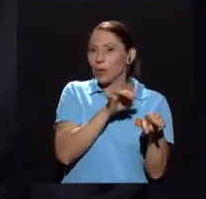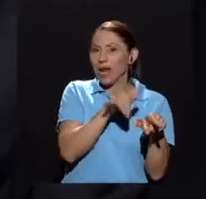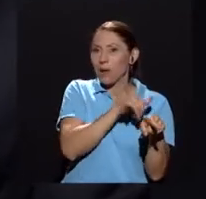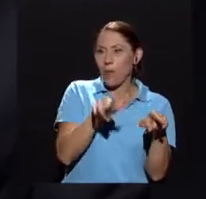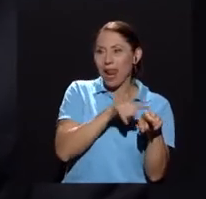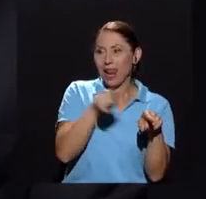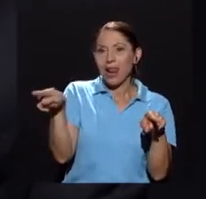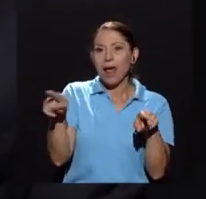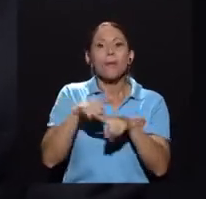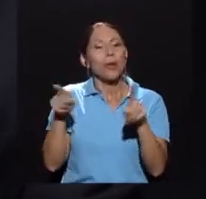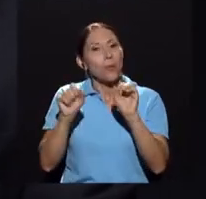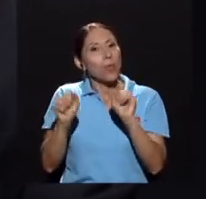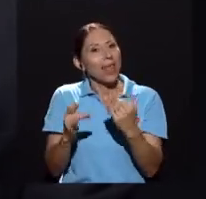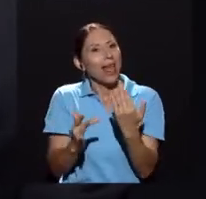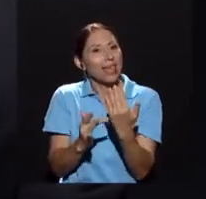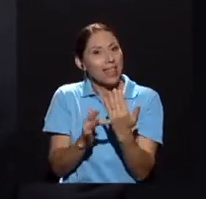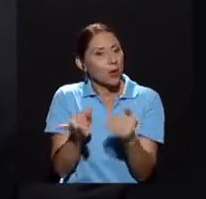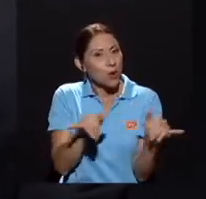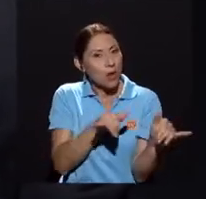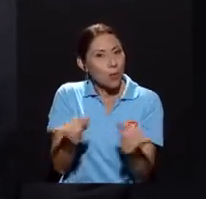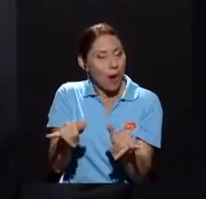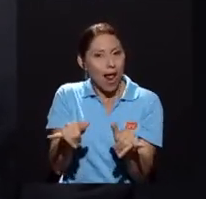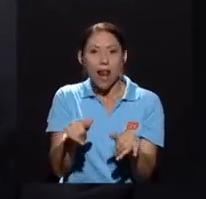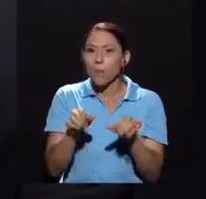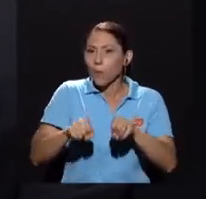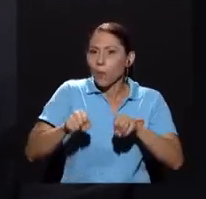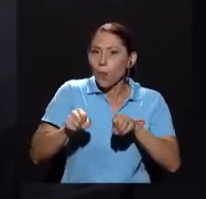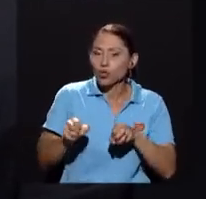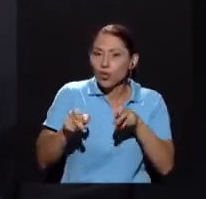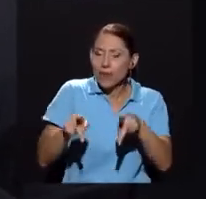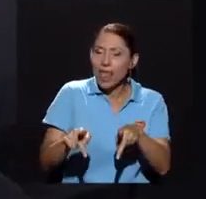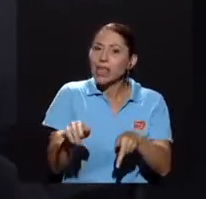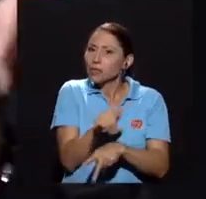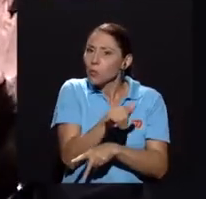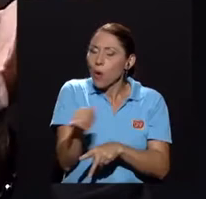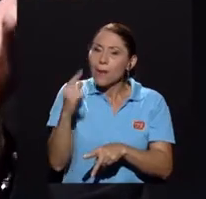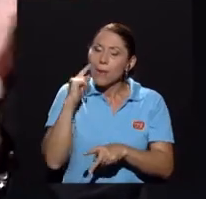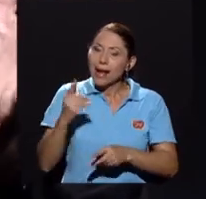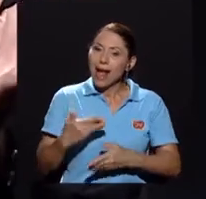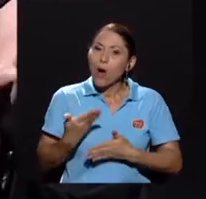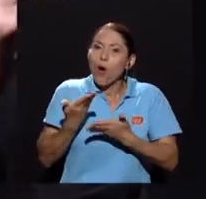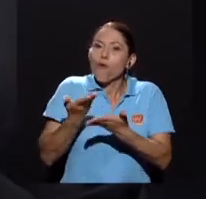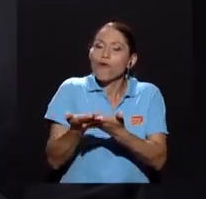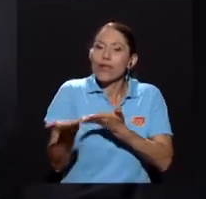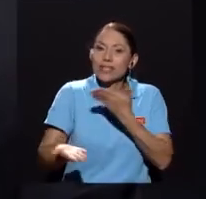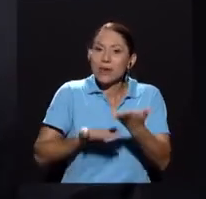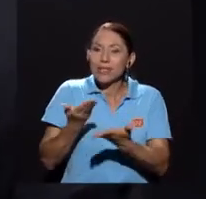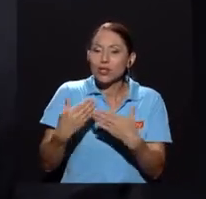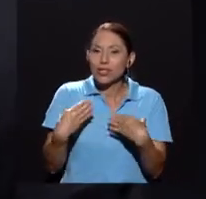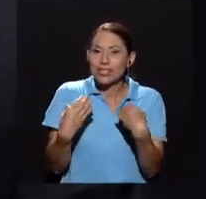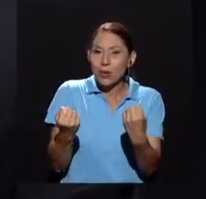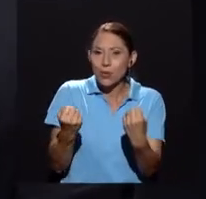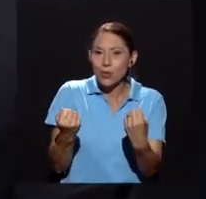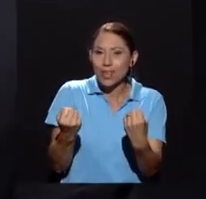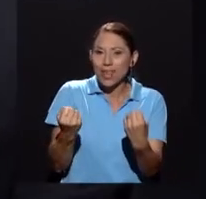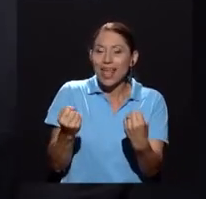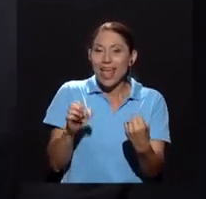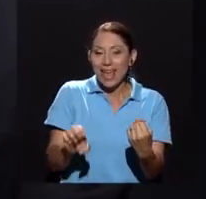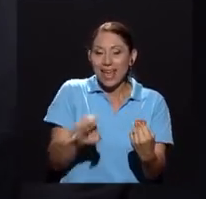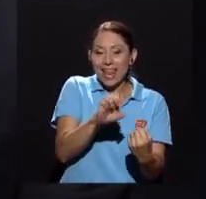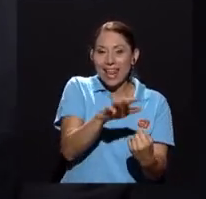ofrecer los servicios de salud de la de la parte oeste de la